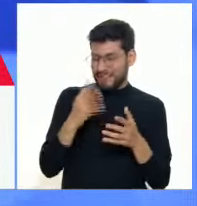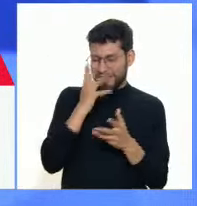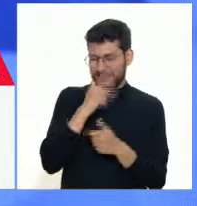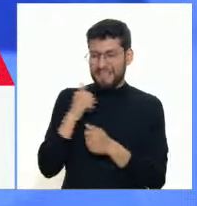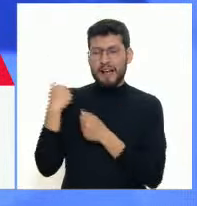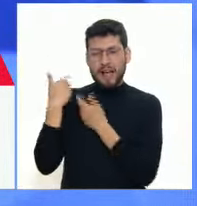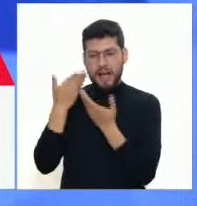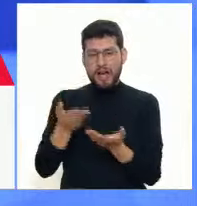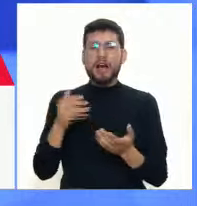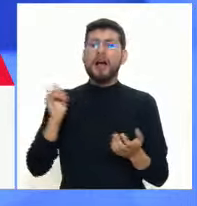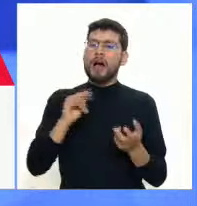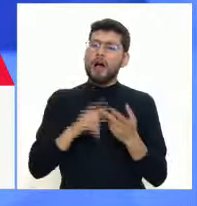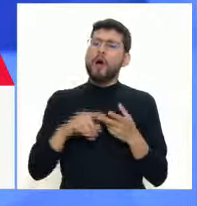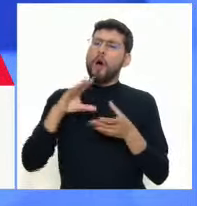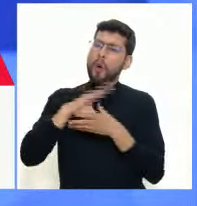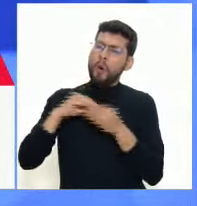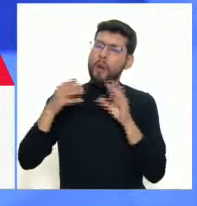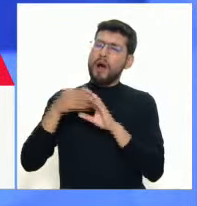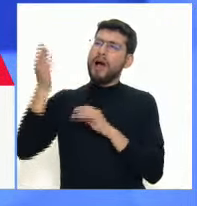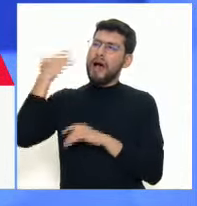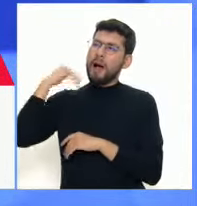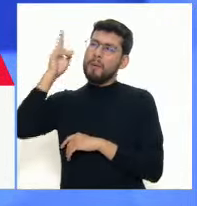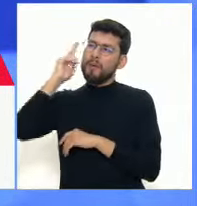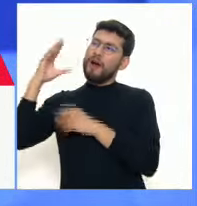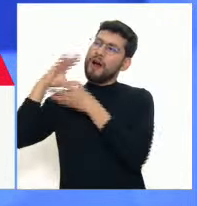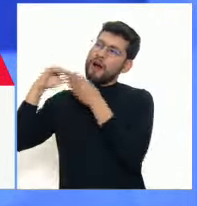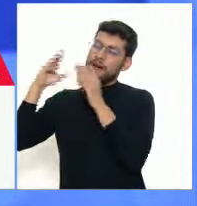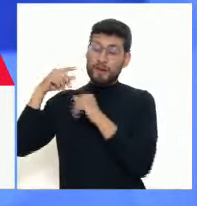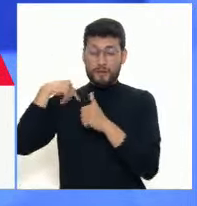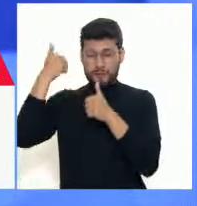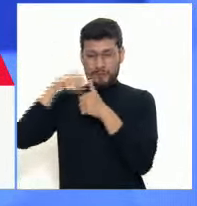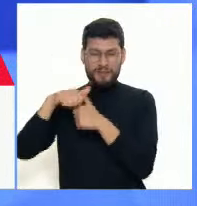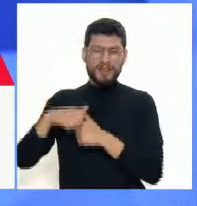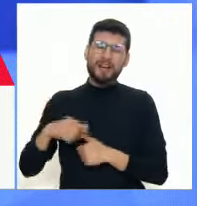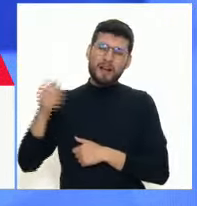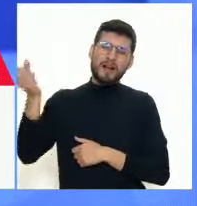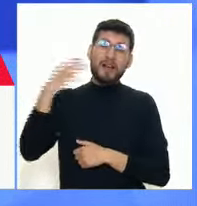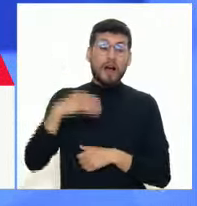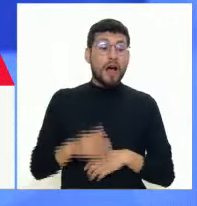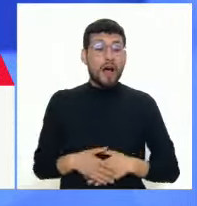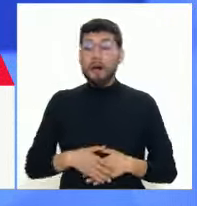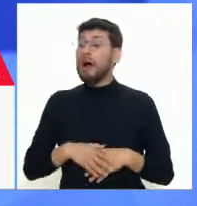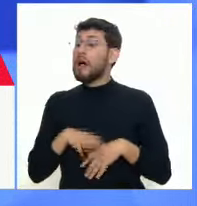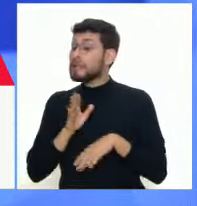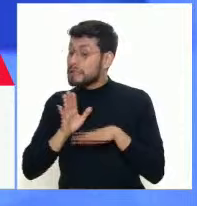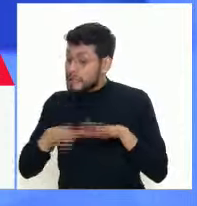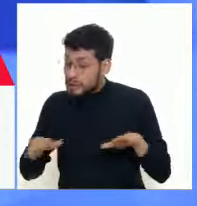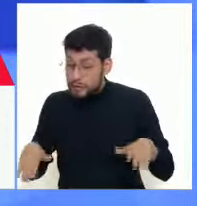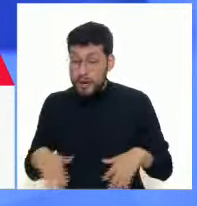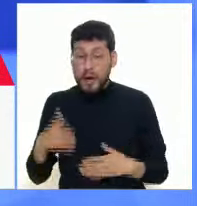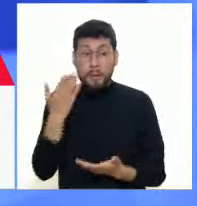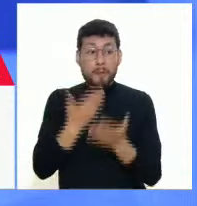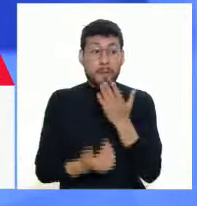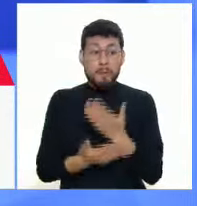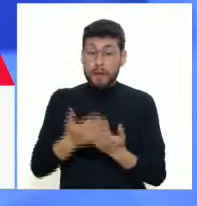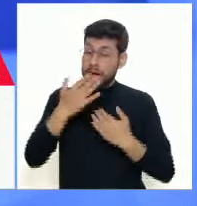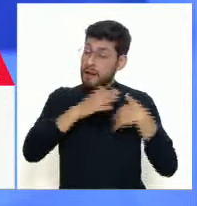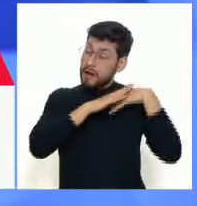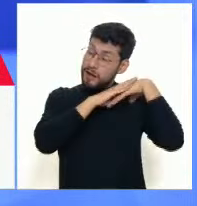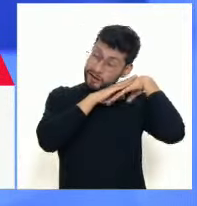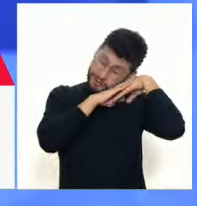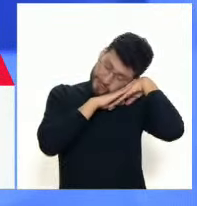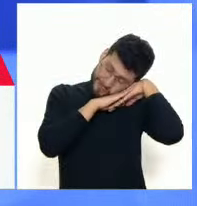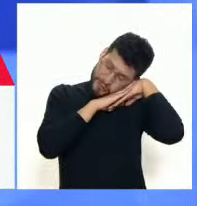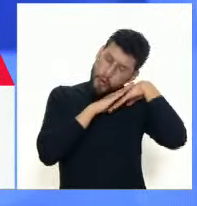Y los cuentos que nos enseñaban la profesora, recuerdo mucho, ella nos decía, a ver niños, pongan sus manitas así